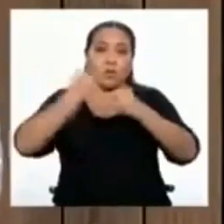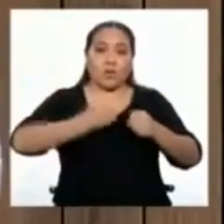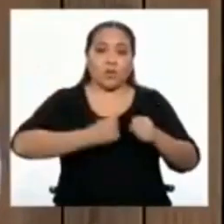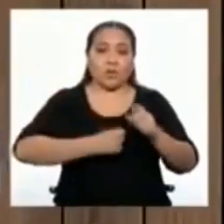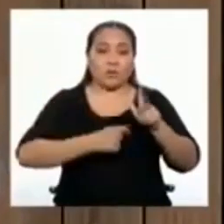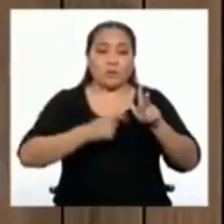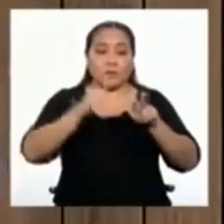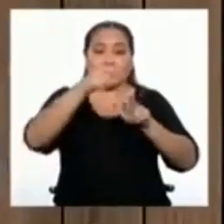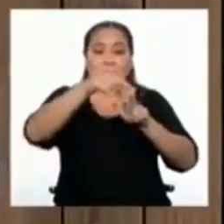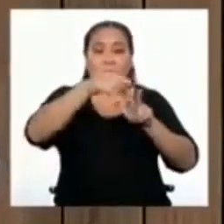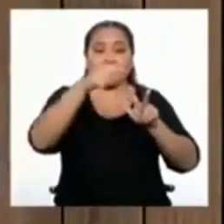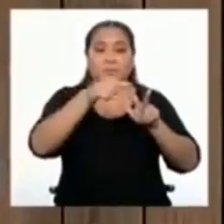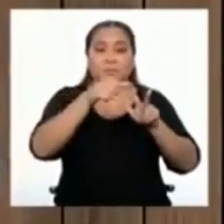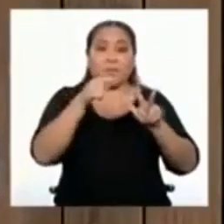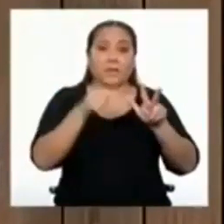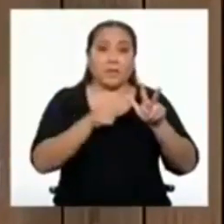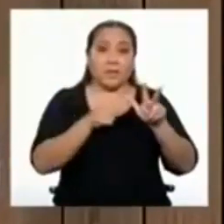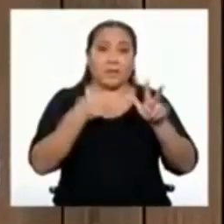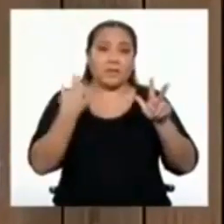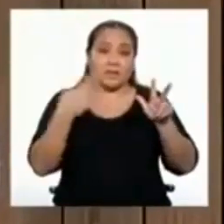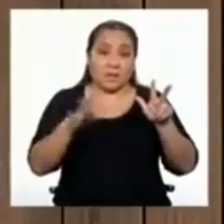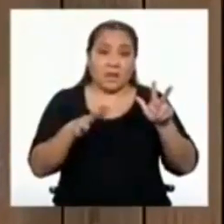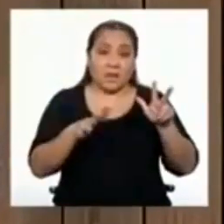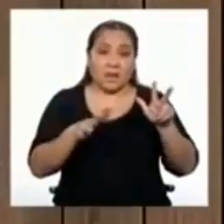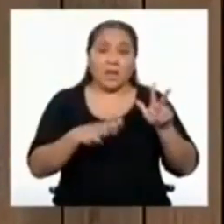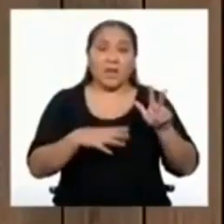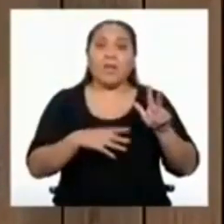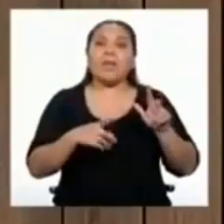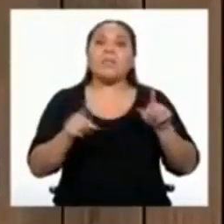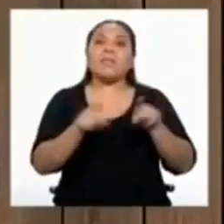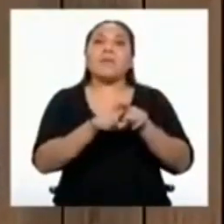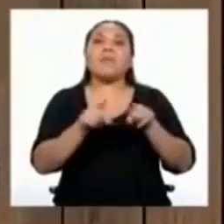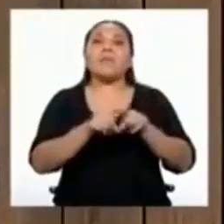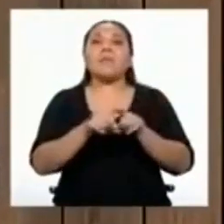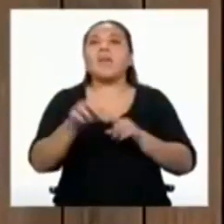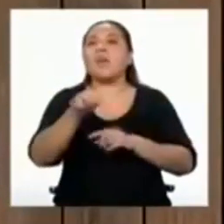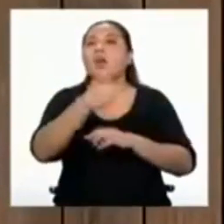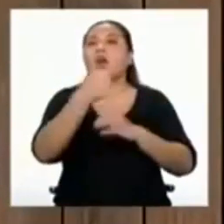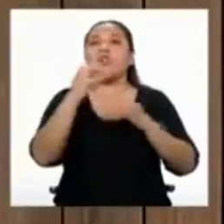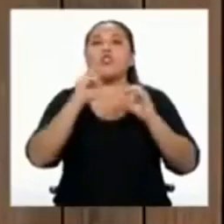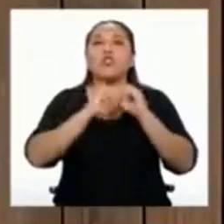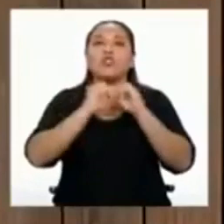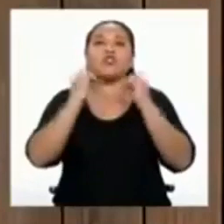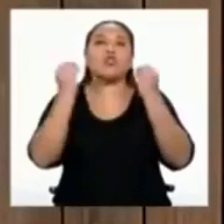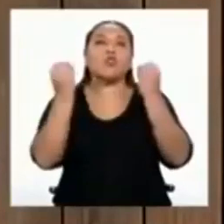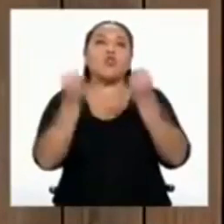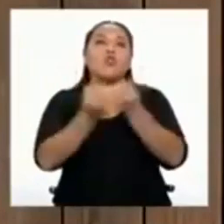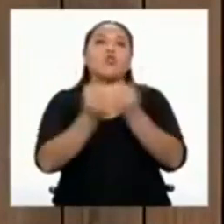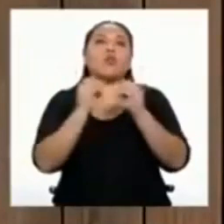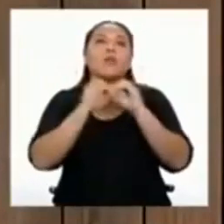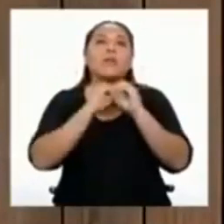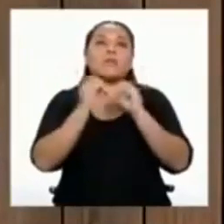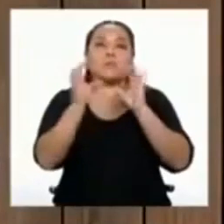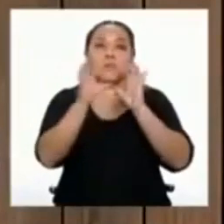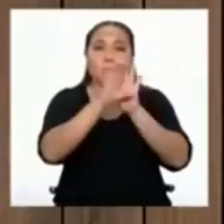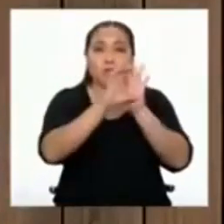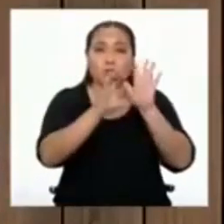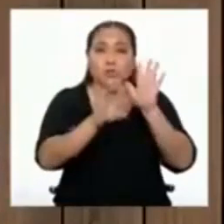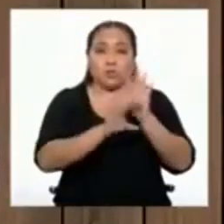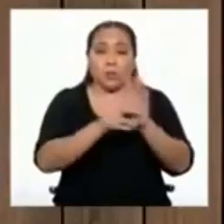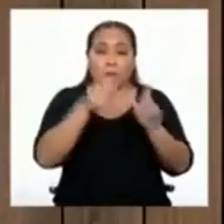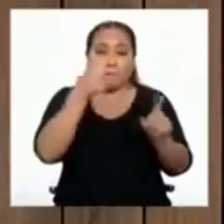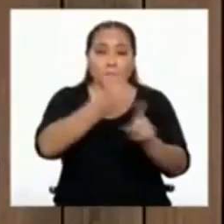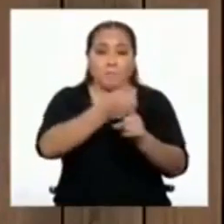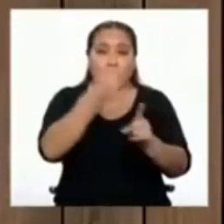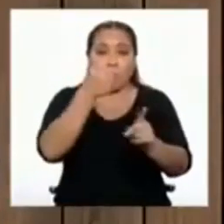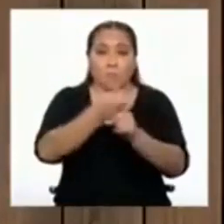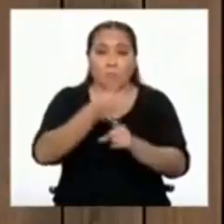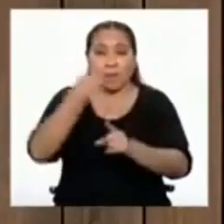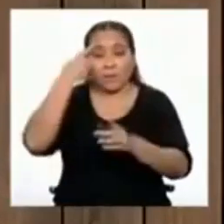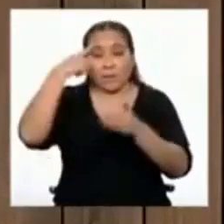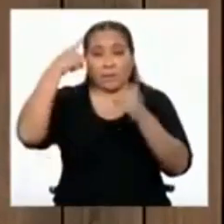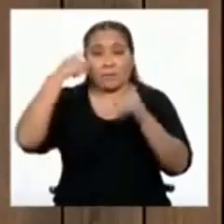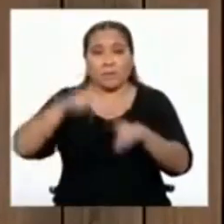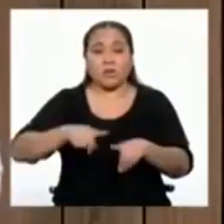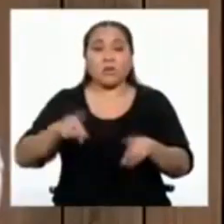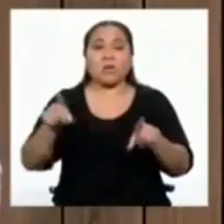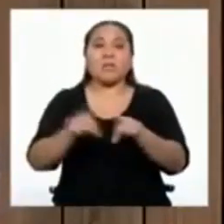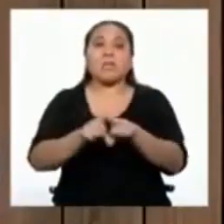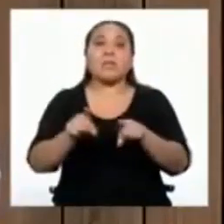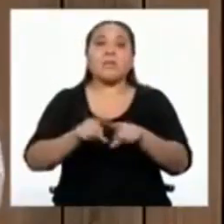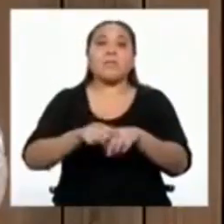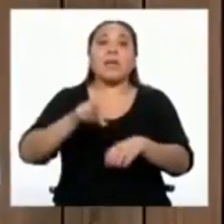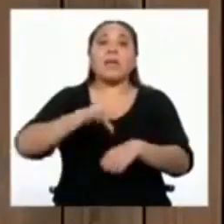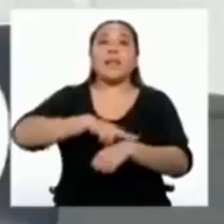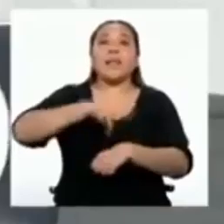los tres que ya mencionamos, existen otros organismos constitucionales autónomos. Y también están los gobiernos